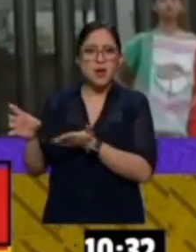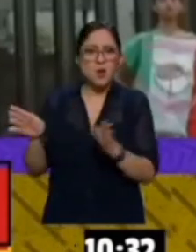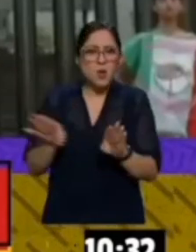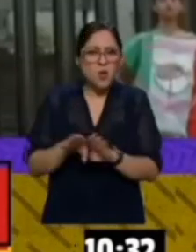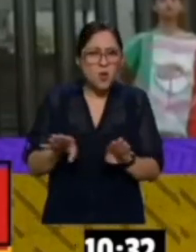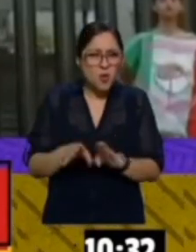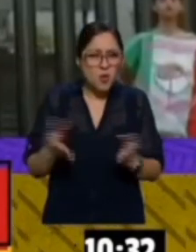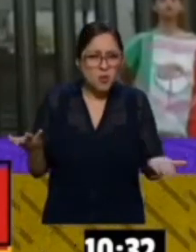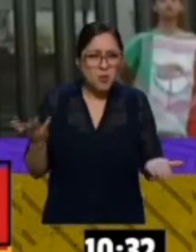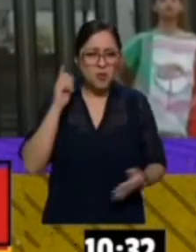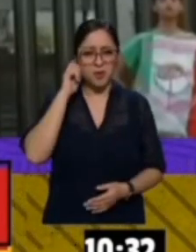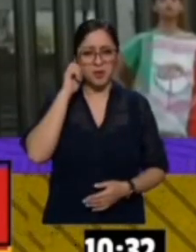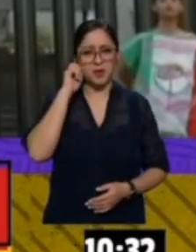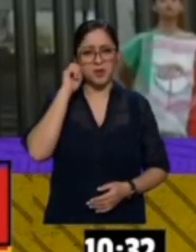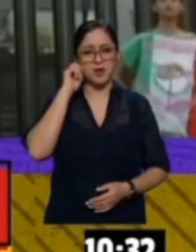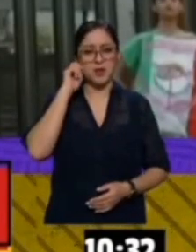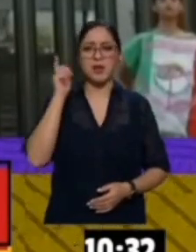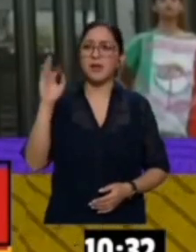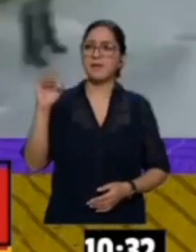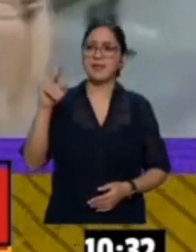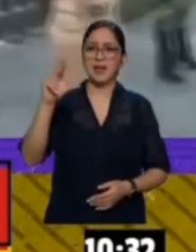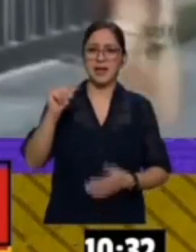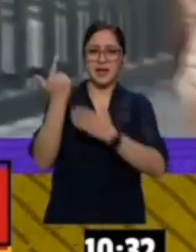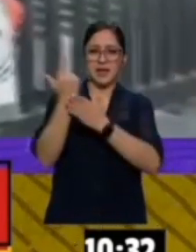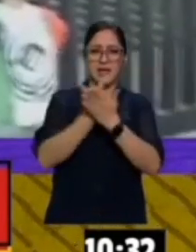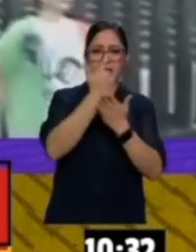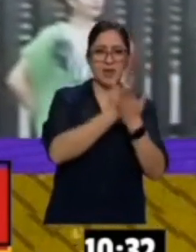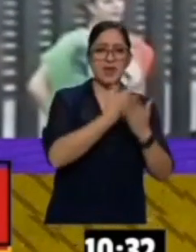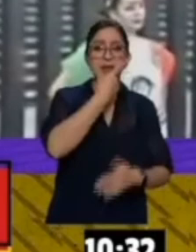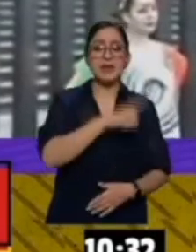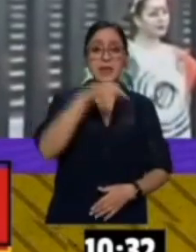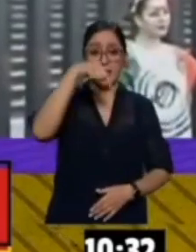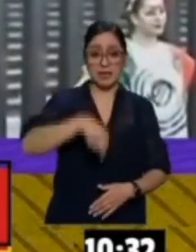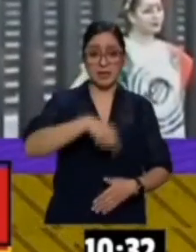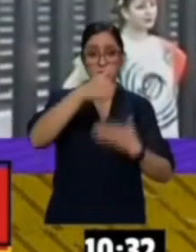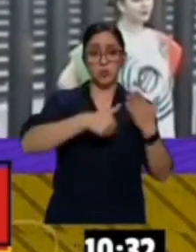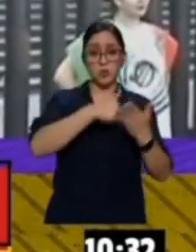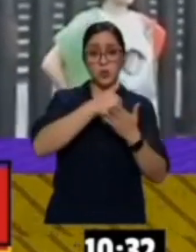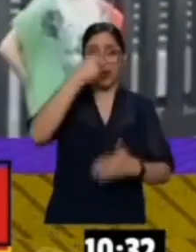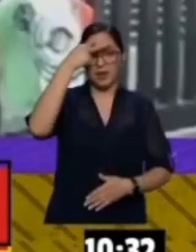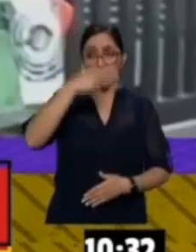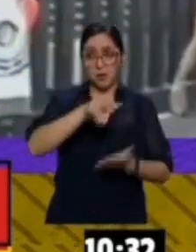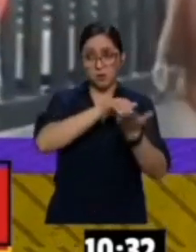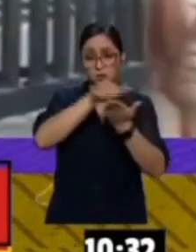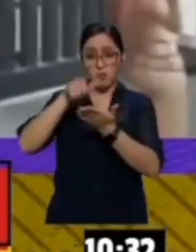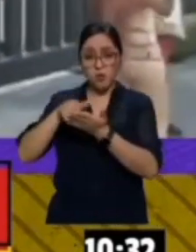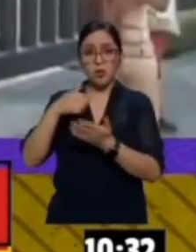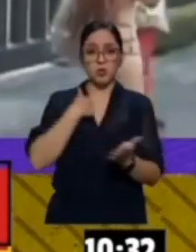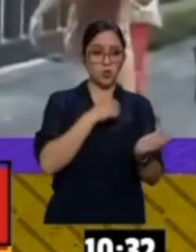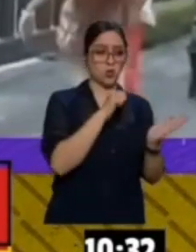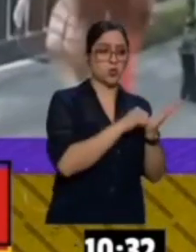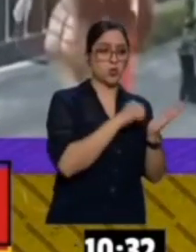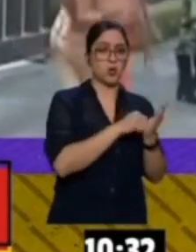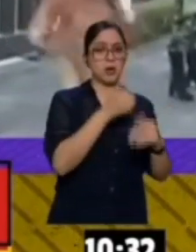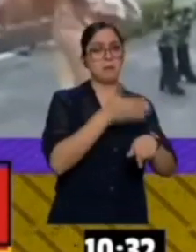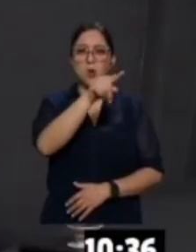con la fiscalía, solo en la Ciudad de México hay 10 desalojos al día. Yo toco madera porque no me toque, que encontré alguna salida o